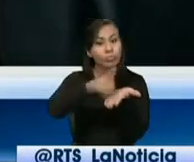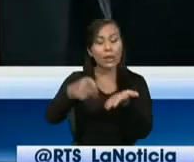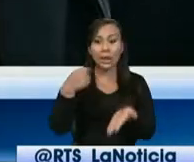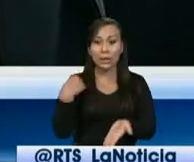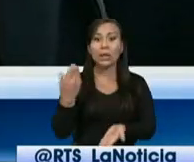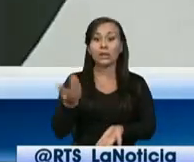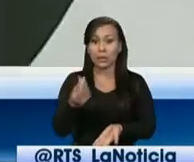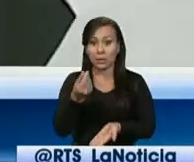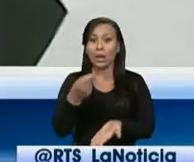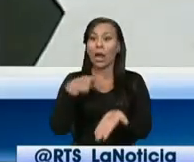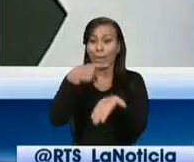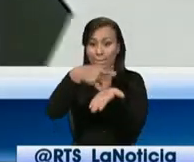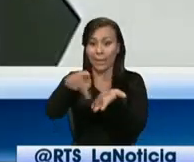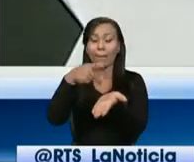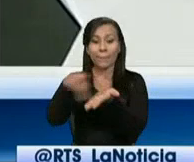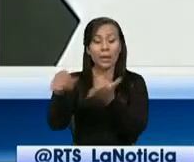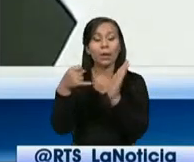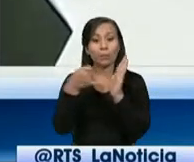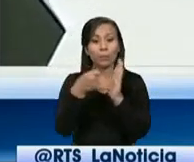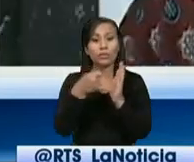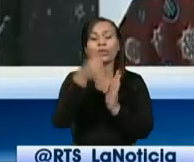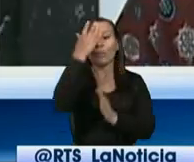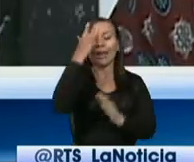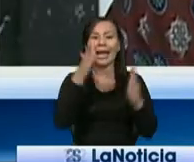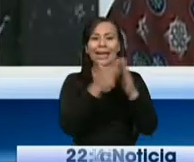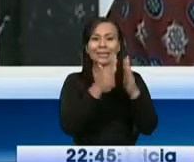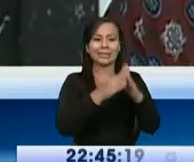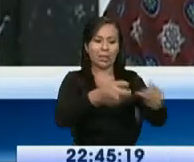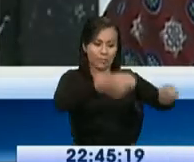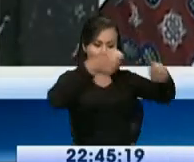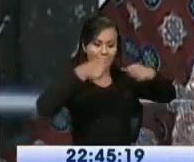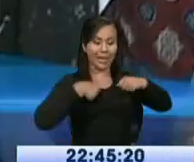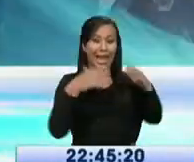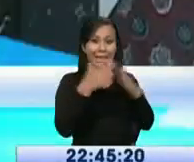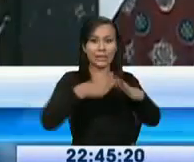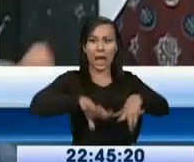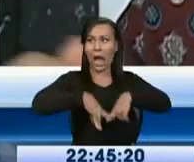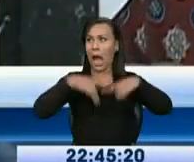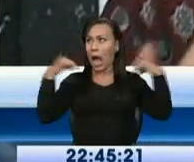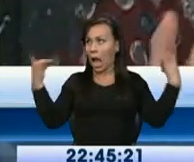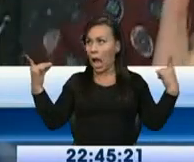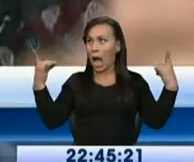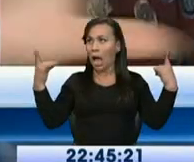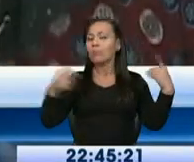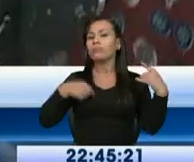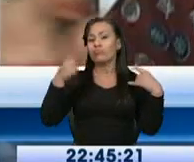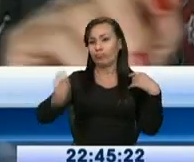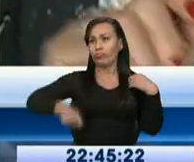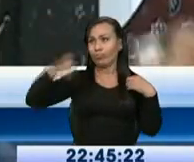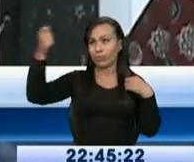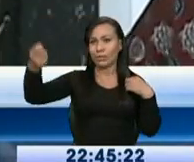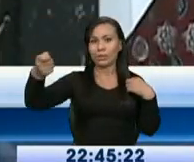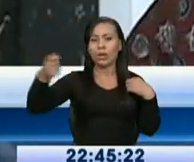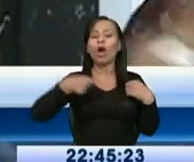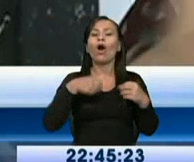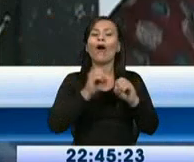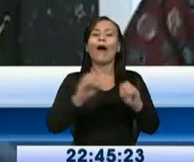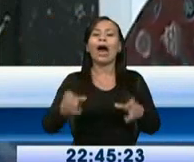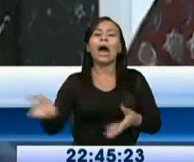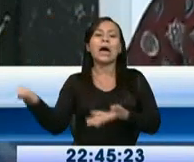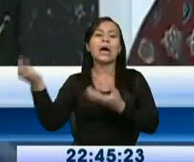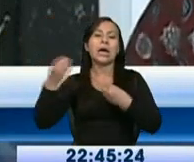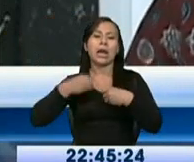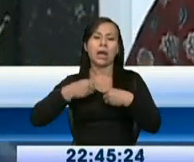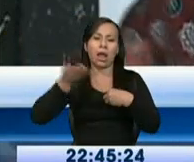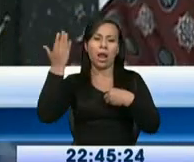por el cual se evadía el pago de impuesto a la herencia. Pero si resulta que a este fideicomiso le regalaron un terreno que ha sido herencia